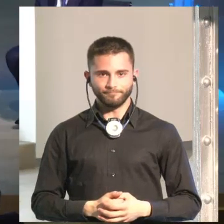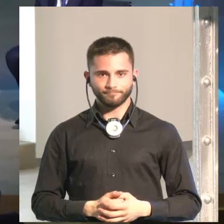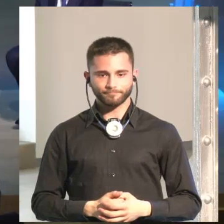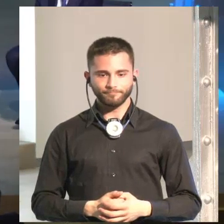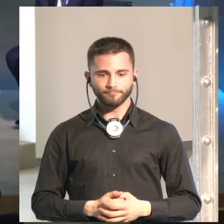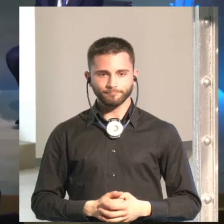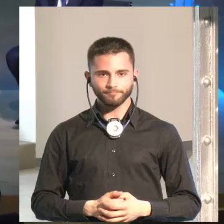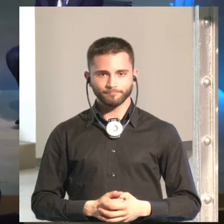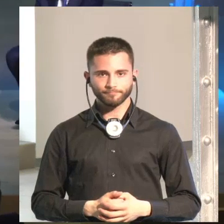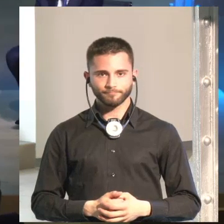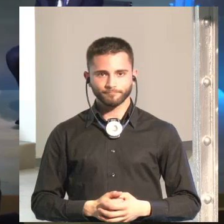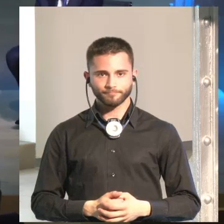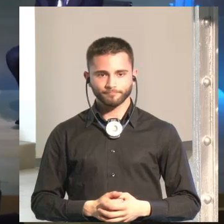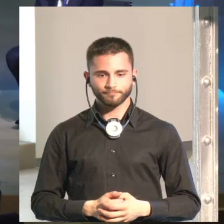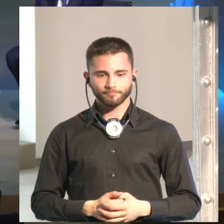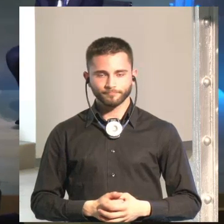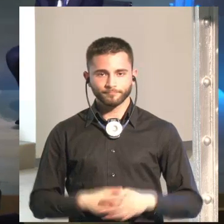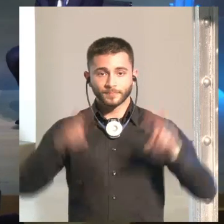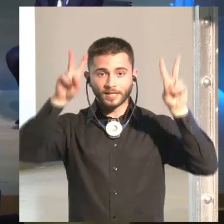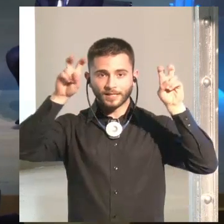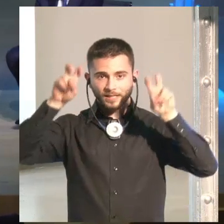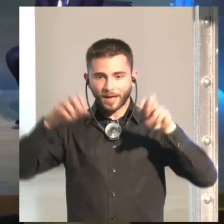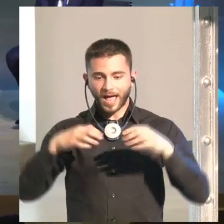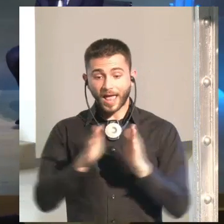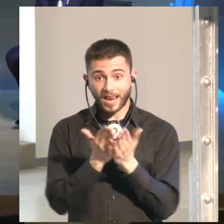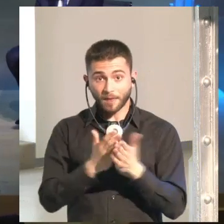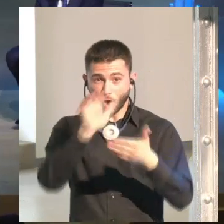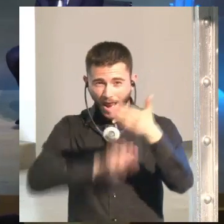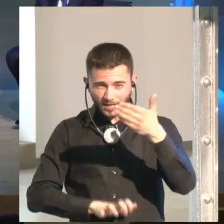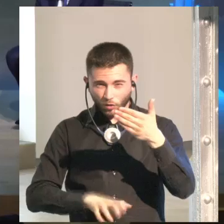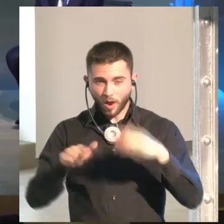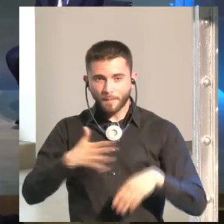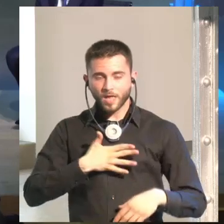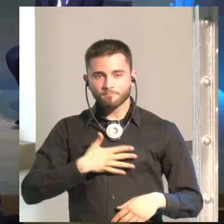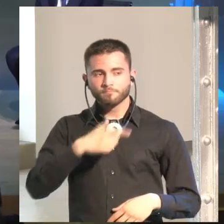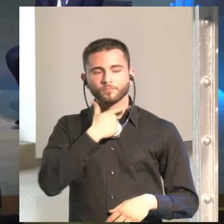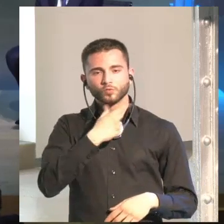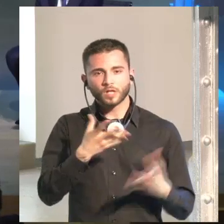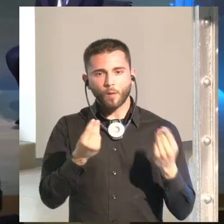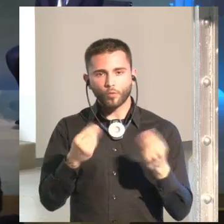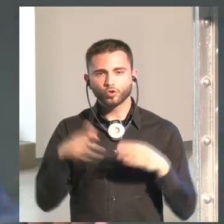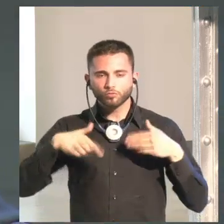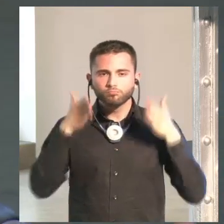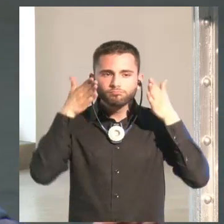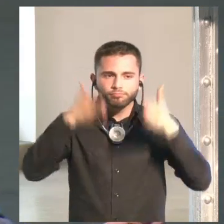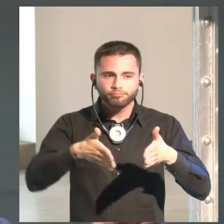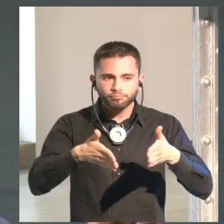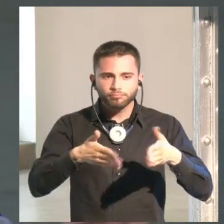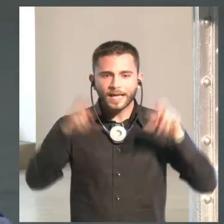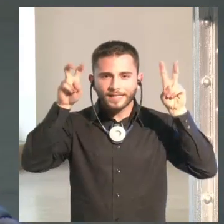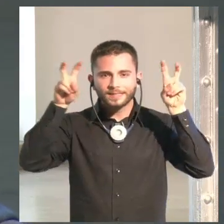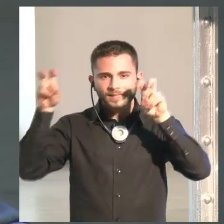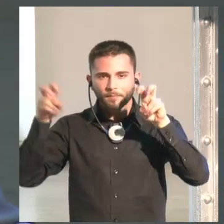En los temas de tu artículo en el libro, lo que a mí ha gustado mucho es que has enfocado muchísimo en los temas de la protección de